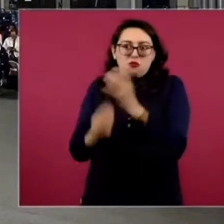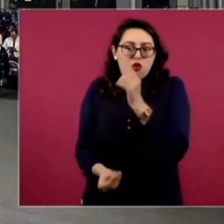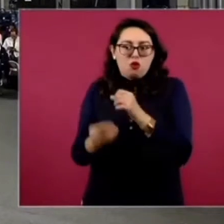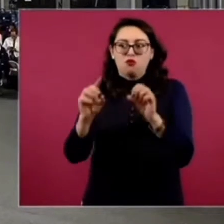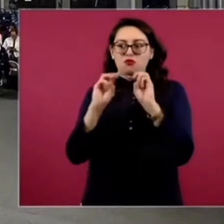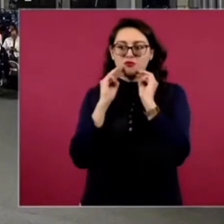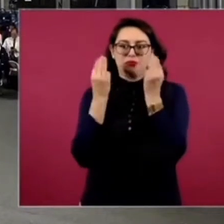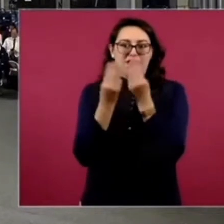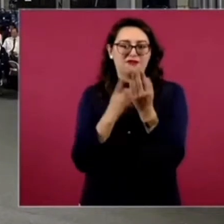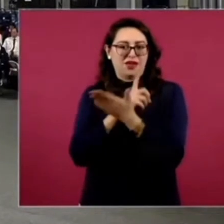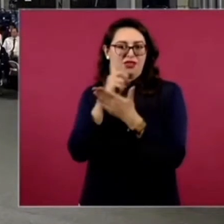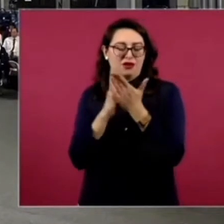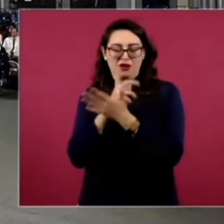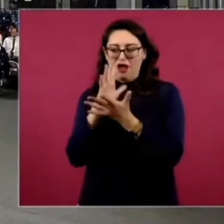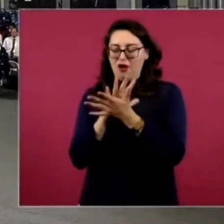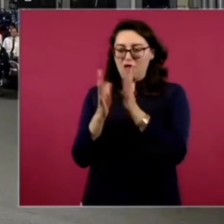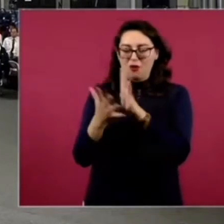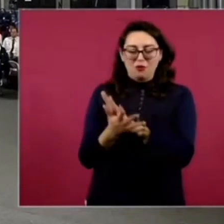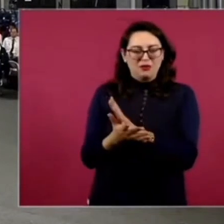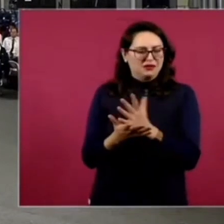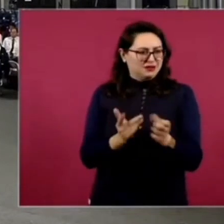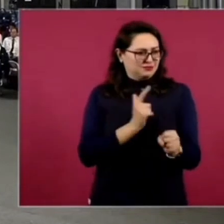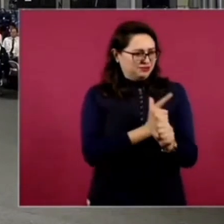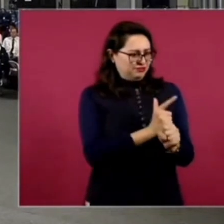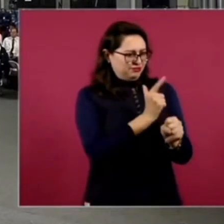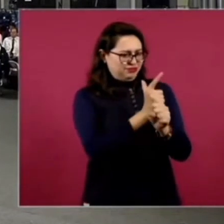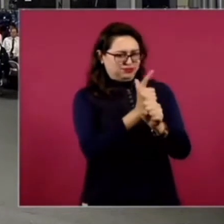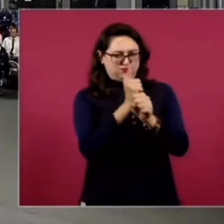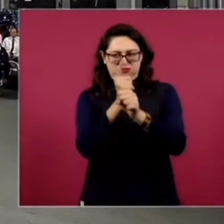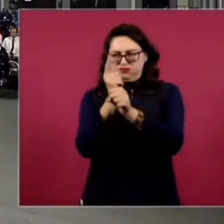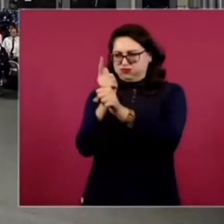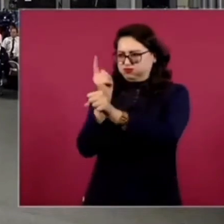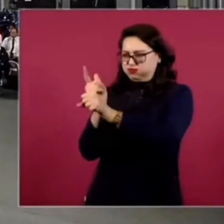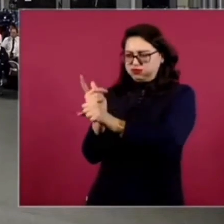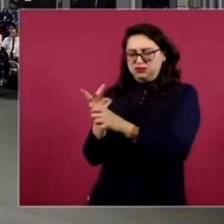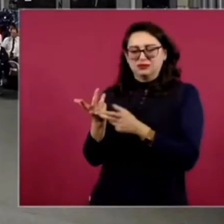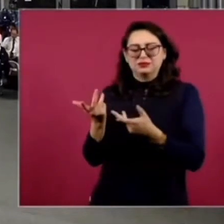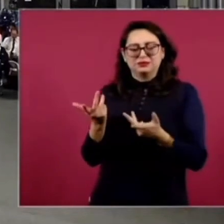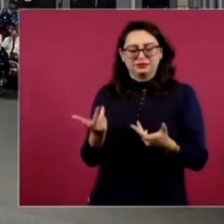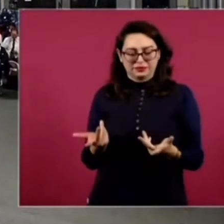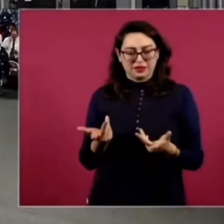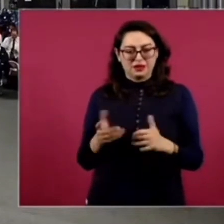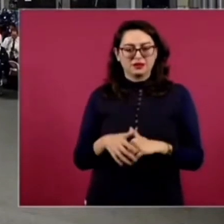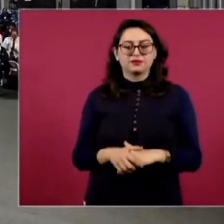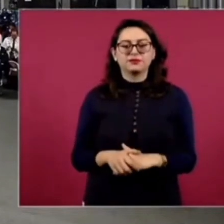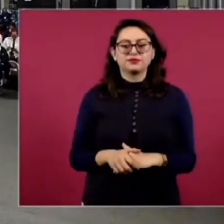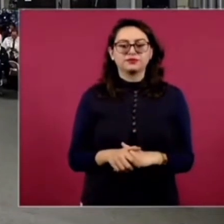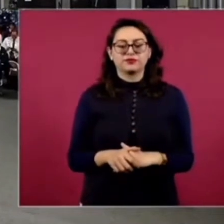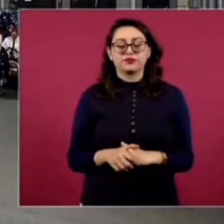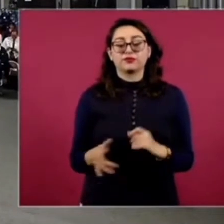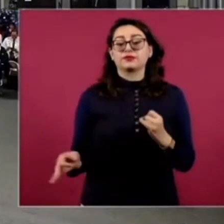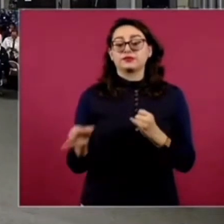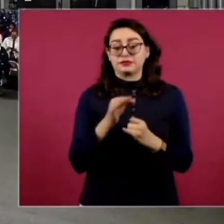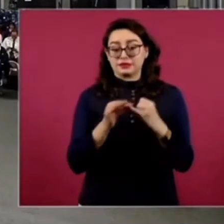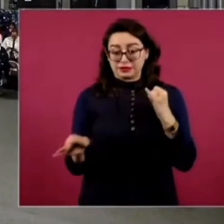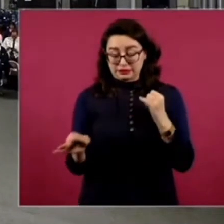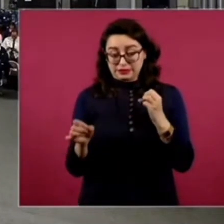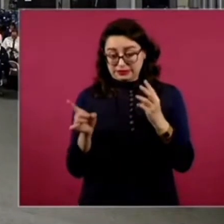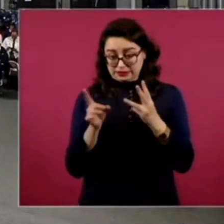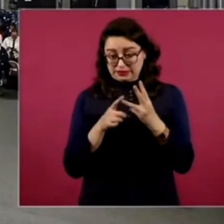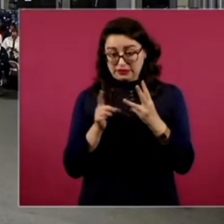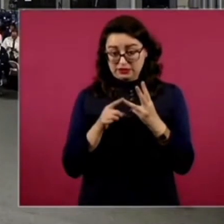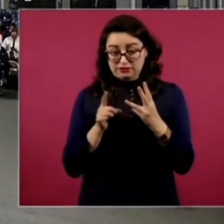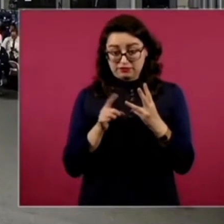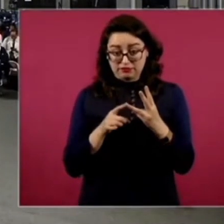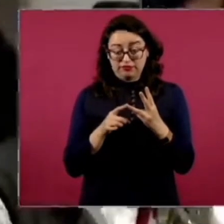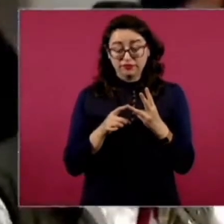organizada. Esto también ya se van contra Santiago Nieto, que fue el titular de la UIF. Y por último, y este es otro de